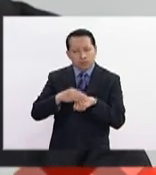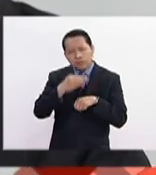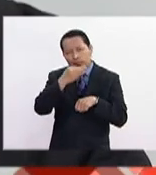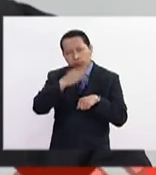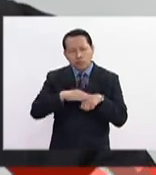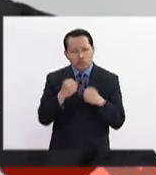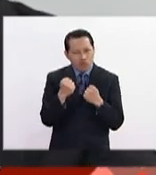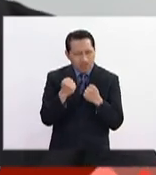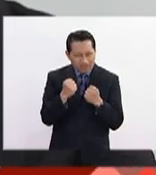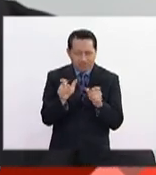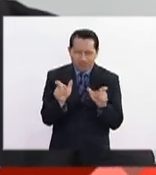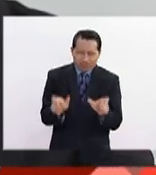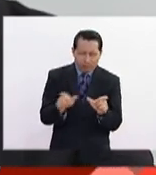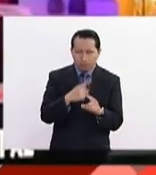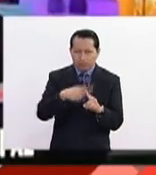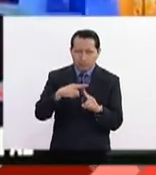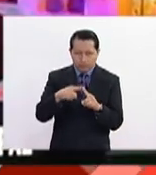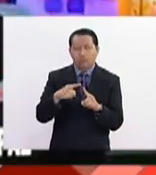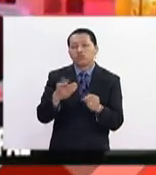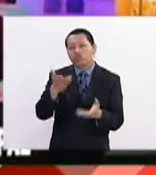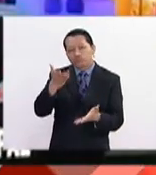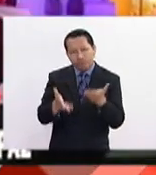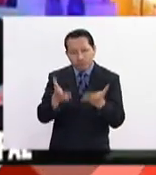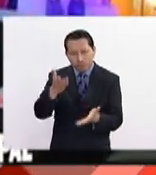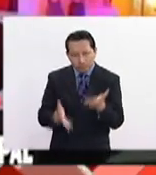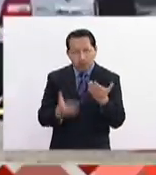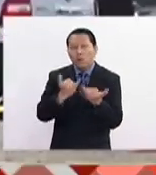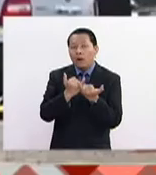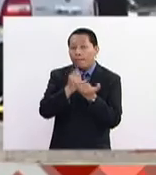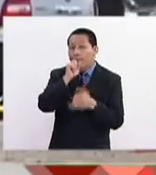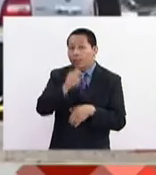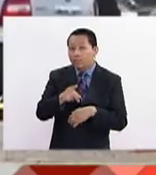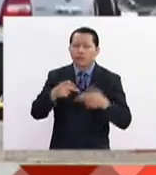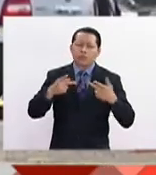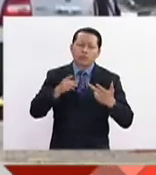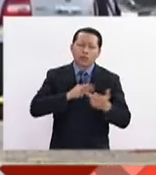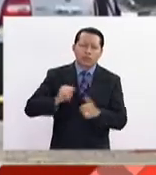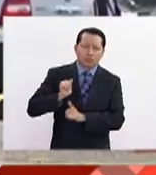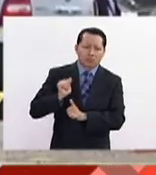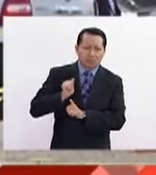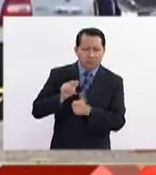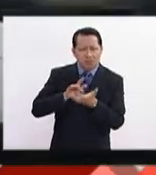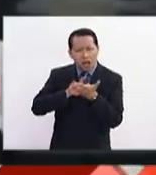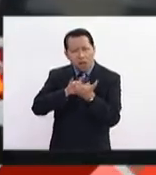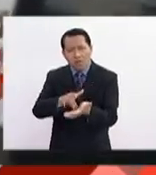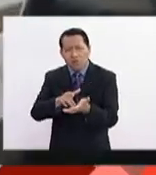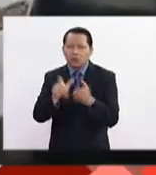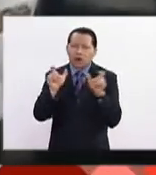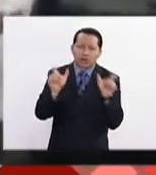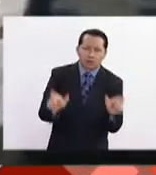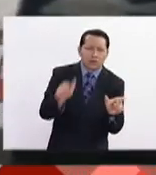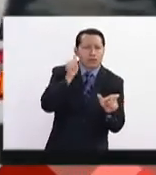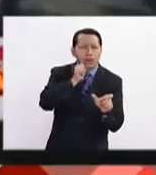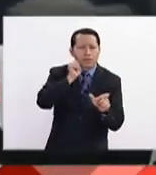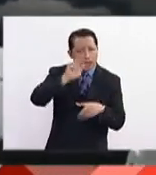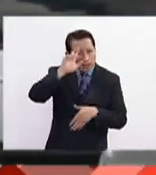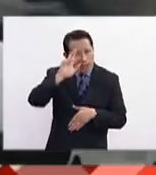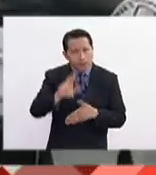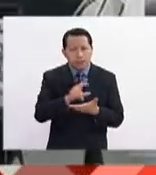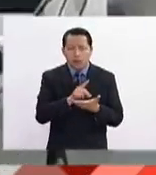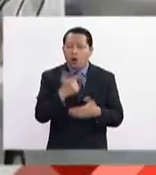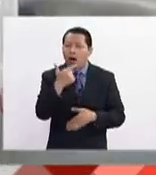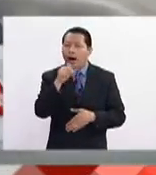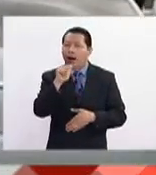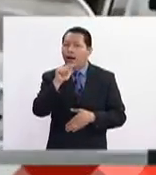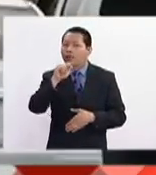que al aprobarse, las Fuerzas Armadas podrán seguir apoyando en las tareas de seguridad, garantizando el respeto a las garantías